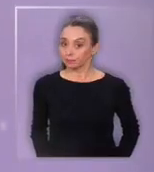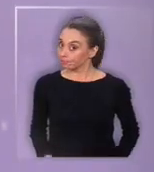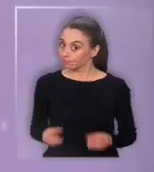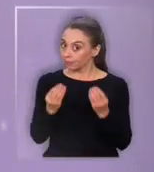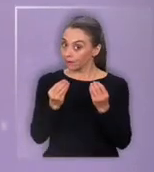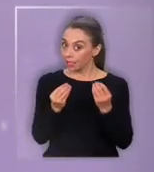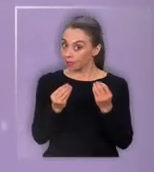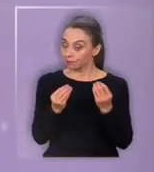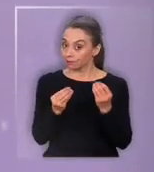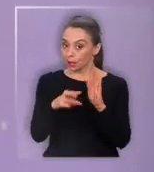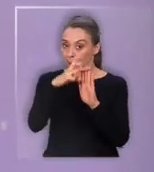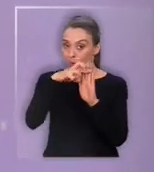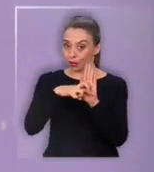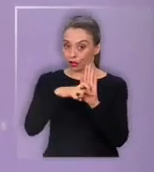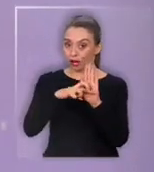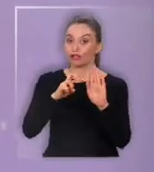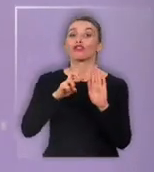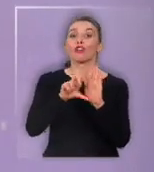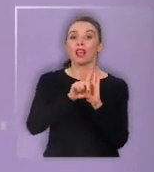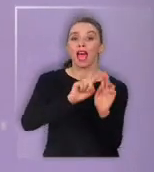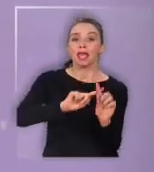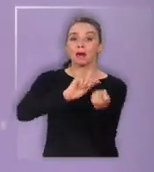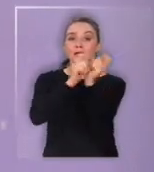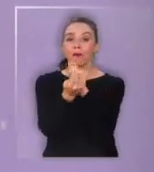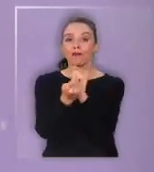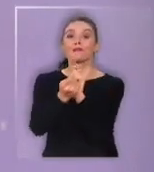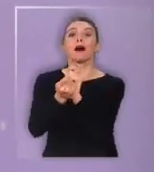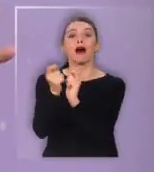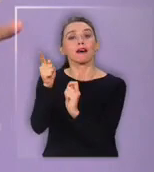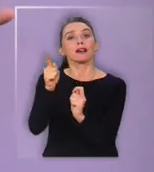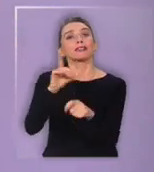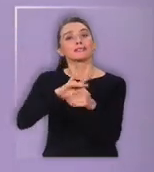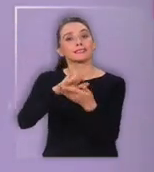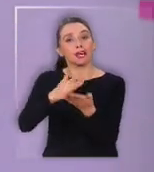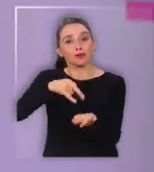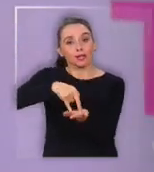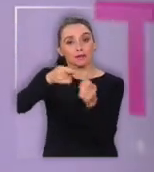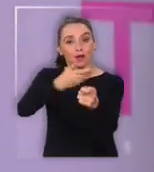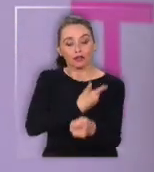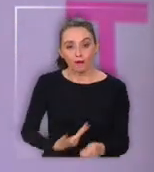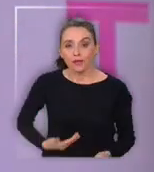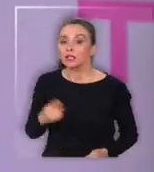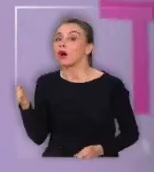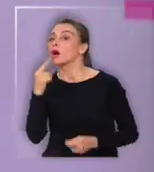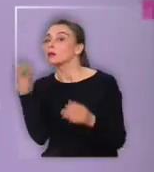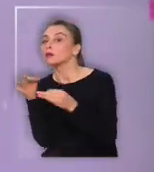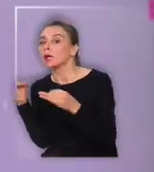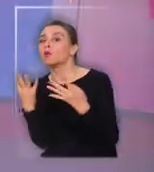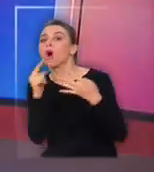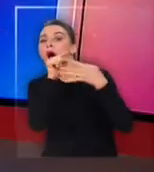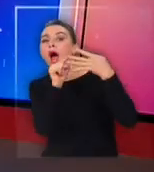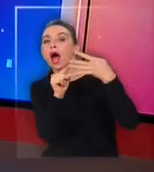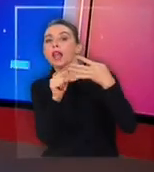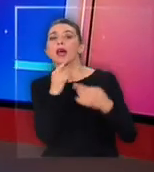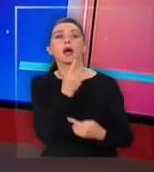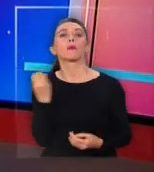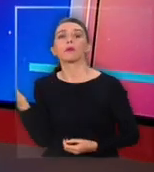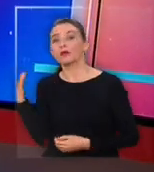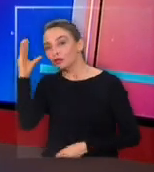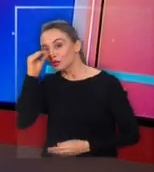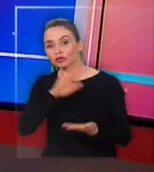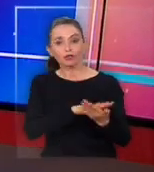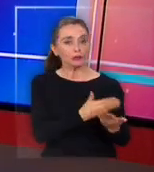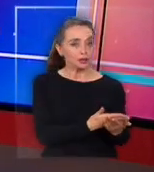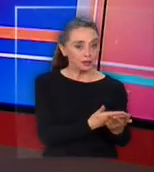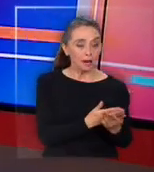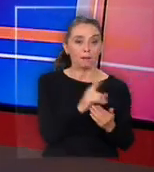Bien, pues aterrizamos el proyecto de reforma presentado por el gobierno. Ya estamos con Andrés Vial para que nos cuente cuáles son los ejes de este proyecto enviado por el gobierno. Andrés, ¿qué tal? Don Iván Núñez, muy buenas noches.